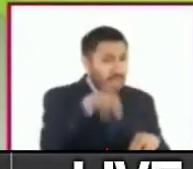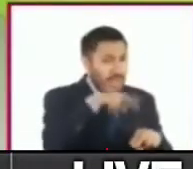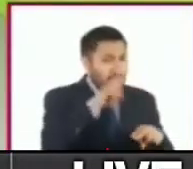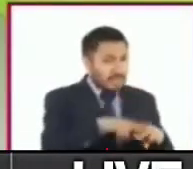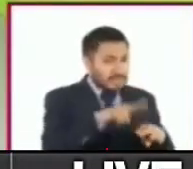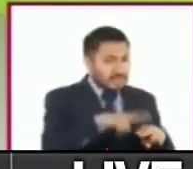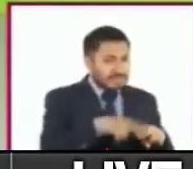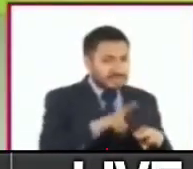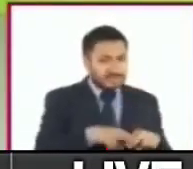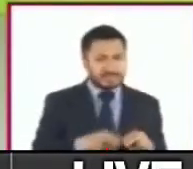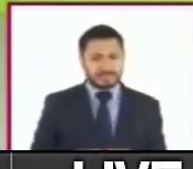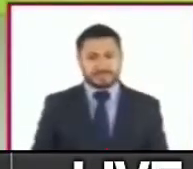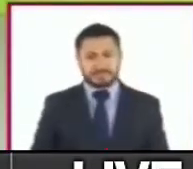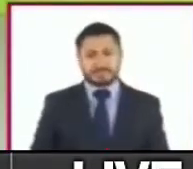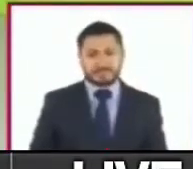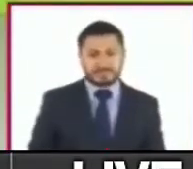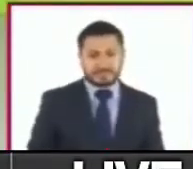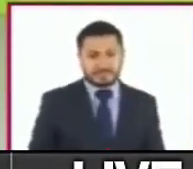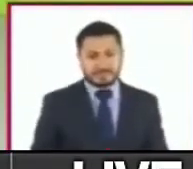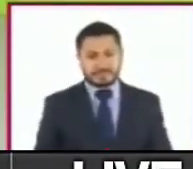pesan.